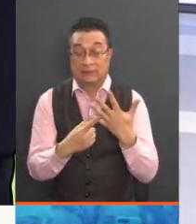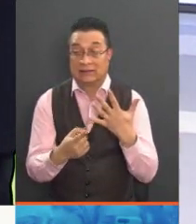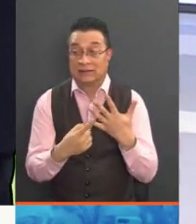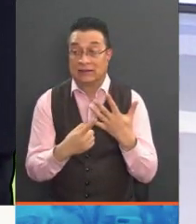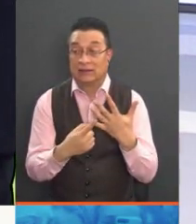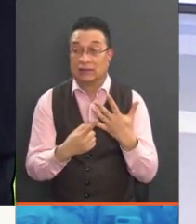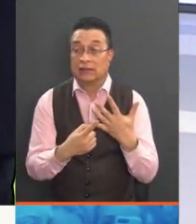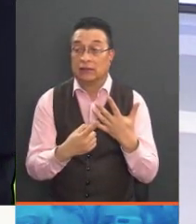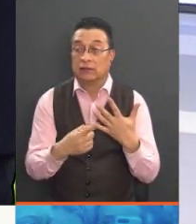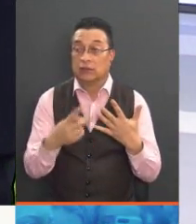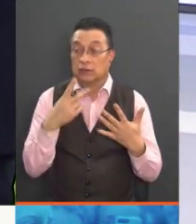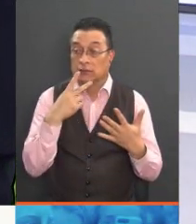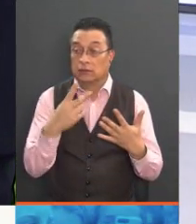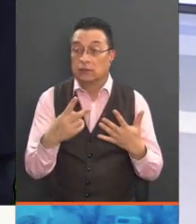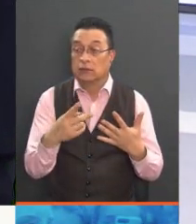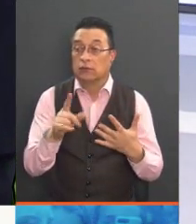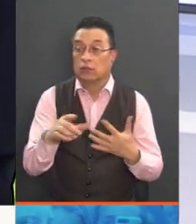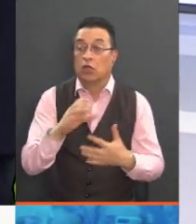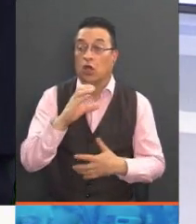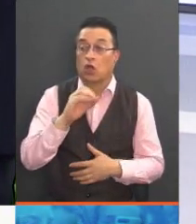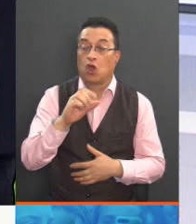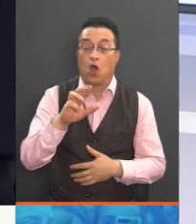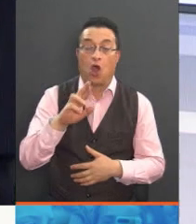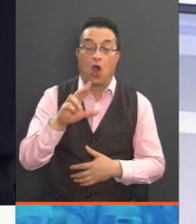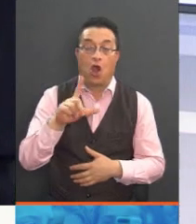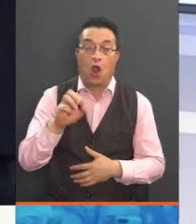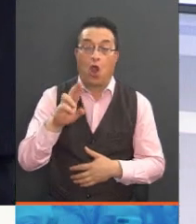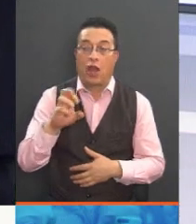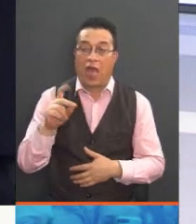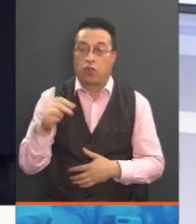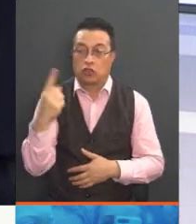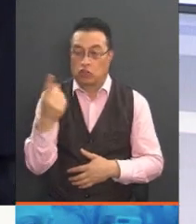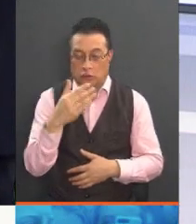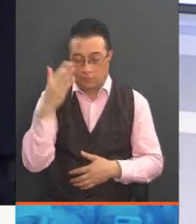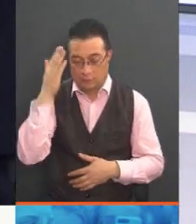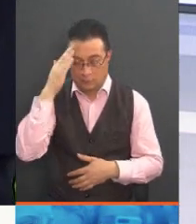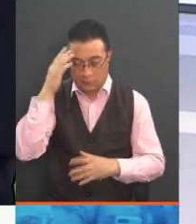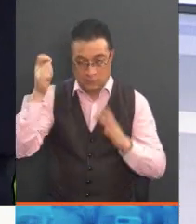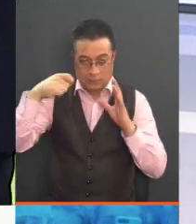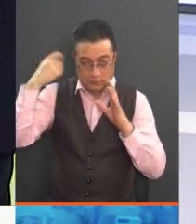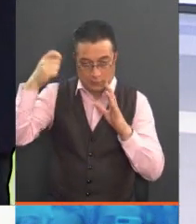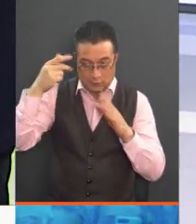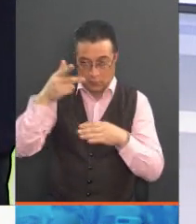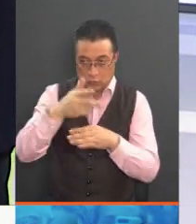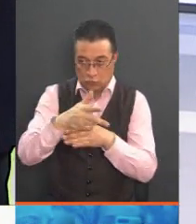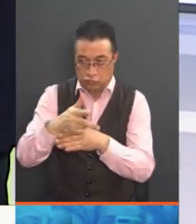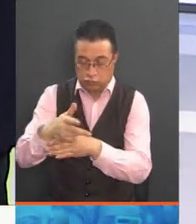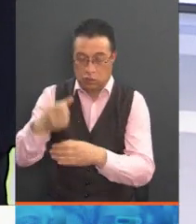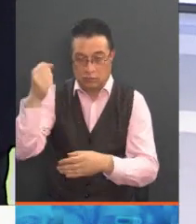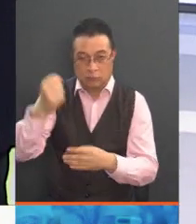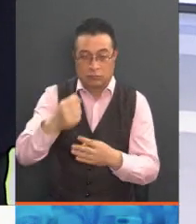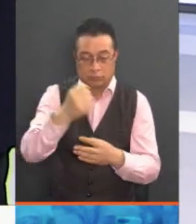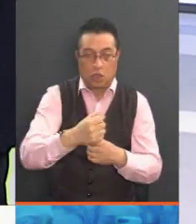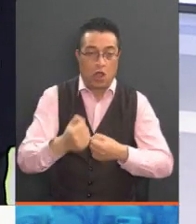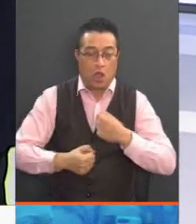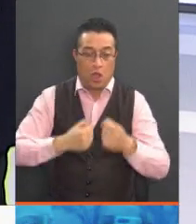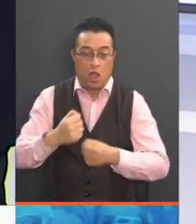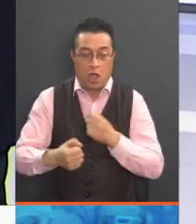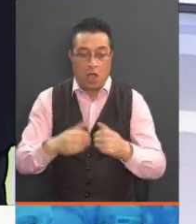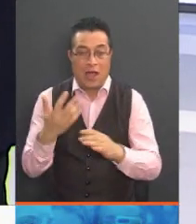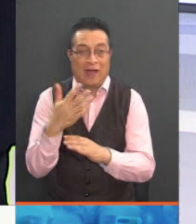a ver, ya está en pantalla, Columbine. Esta la recordamos todos sí. por aquellas imágenes terribles de los asesinos corriendo a través de los